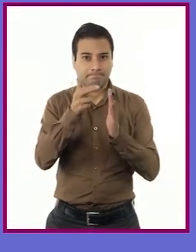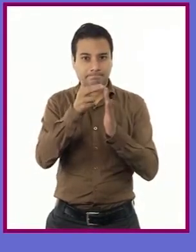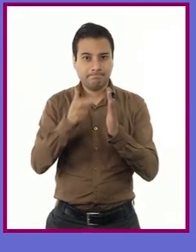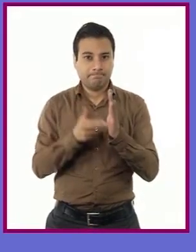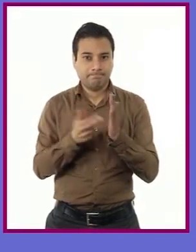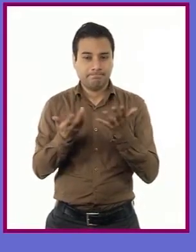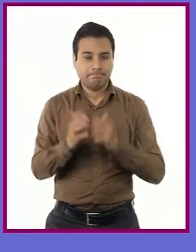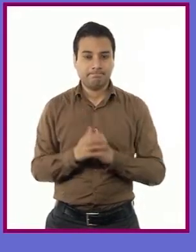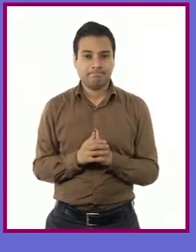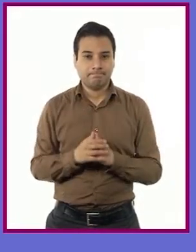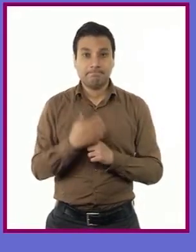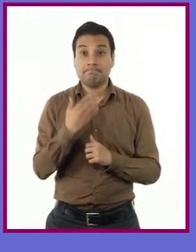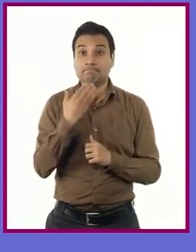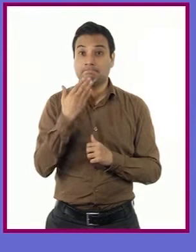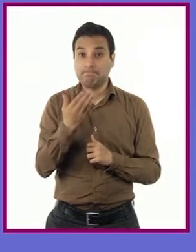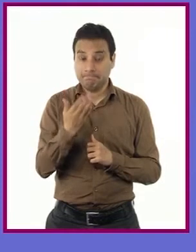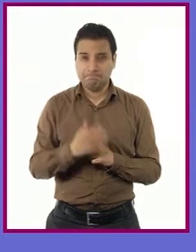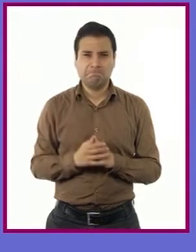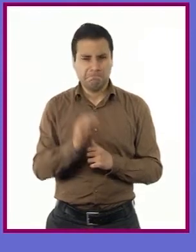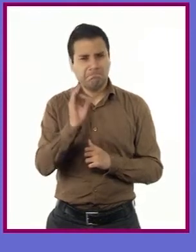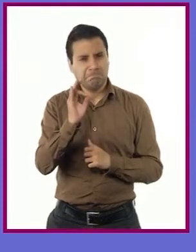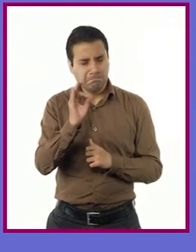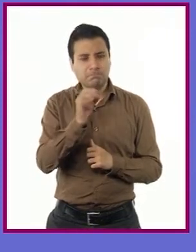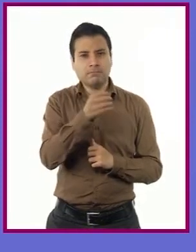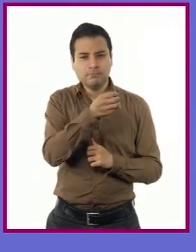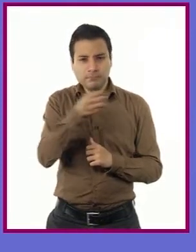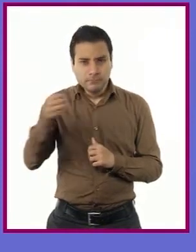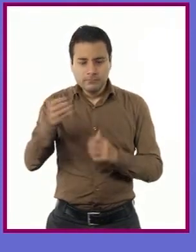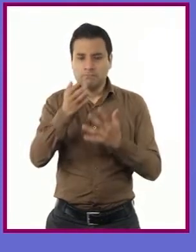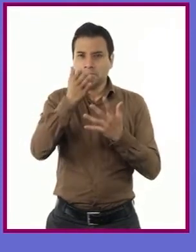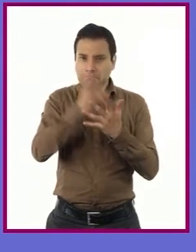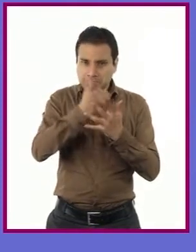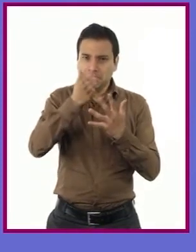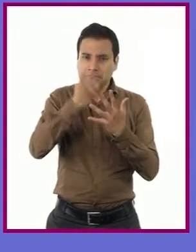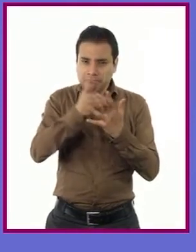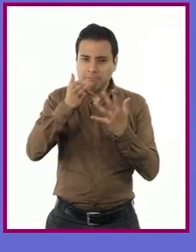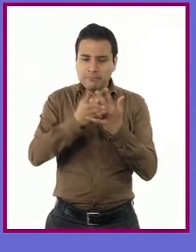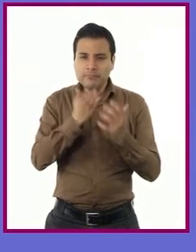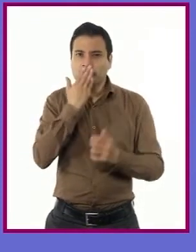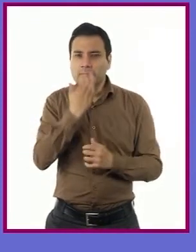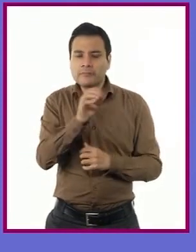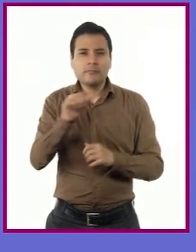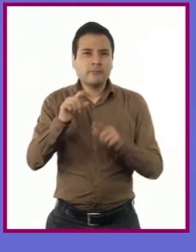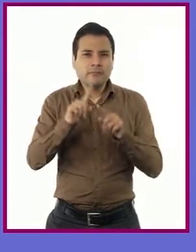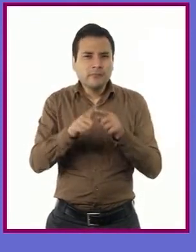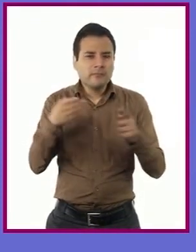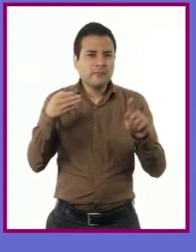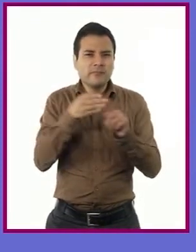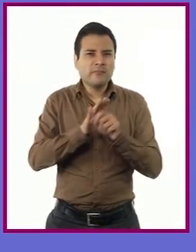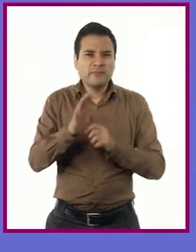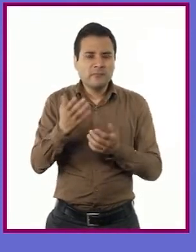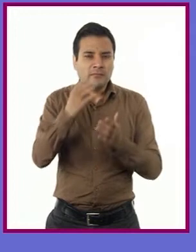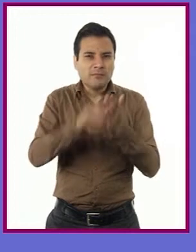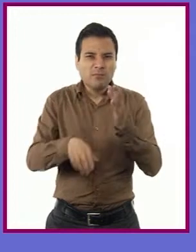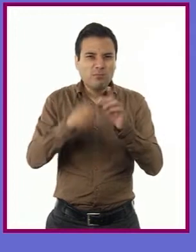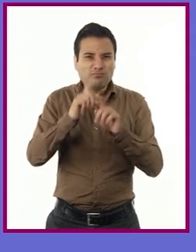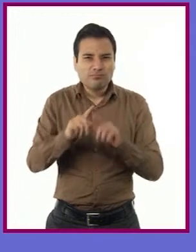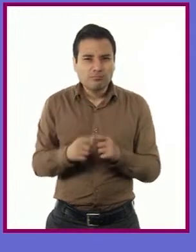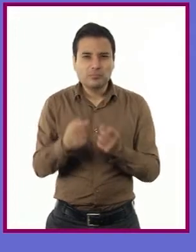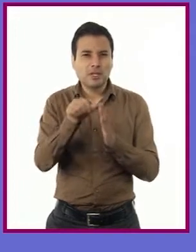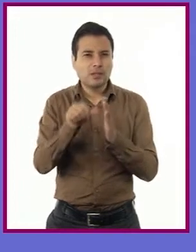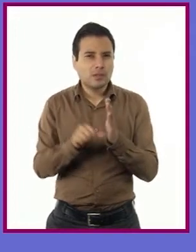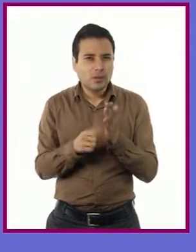Me parece adecuada la distribución de los elementos a quien va dirigido, su finalidad, los capítulos, los